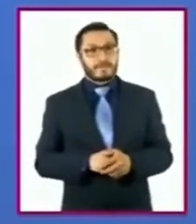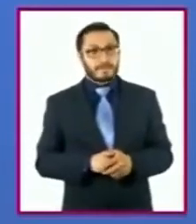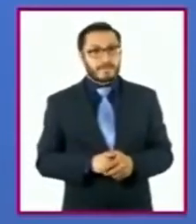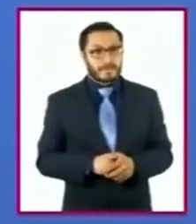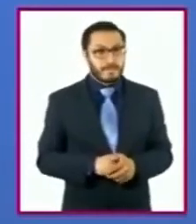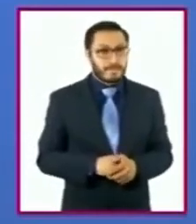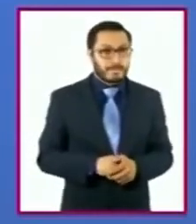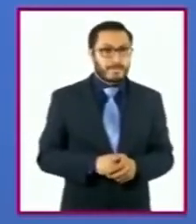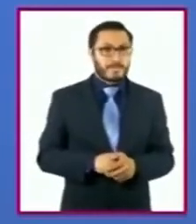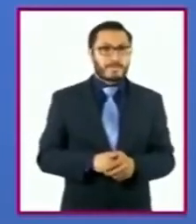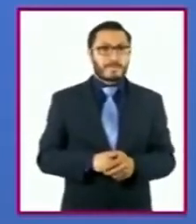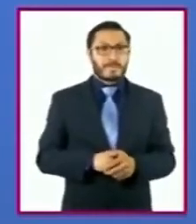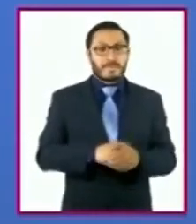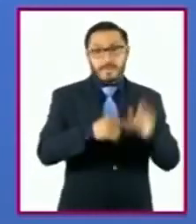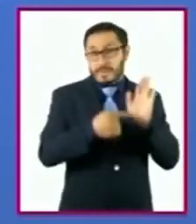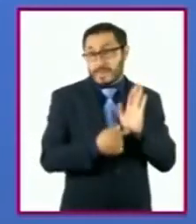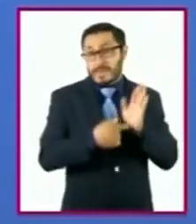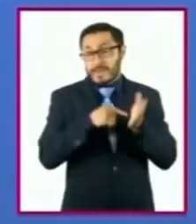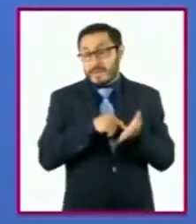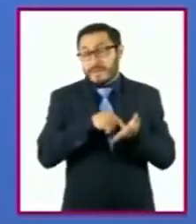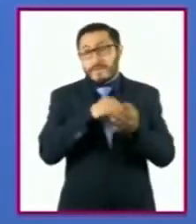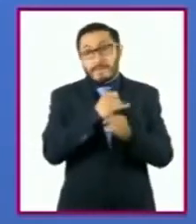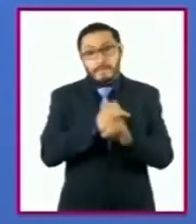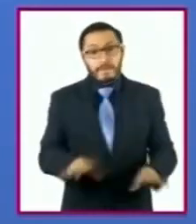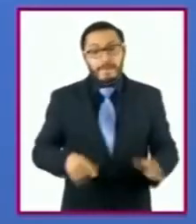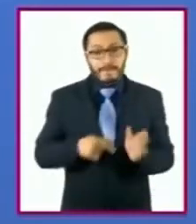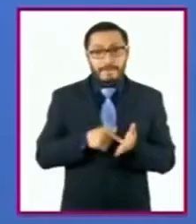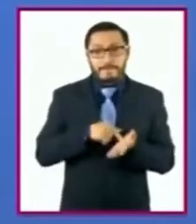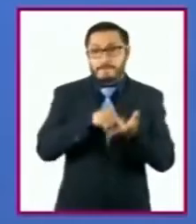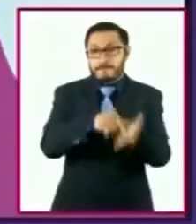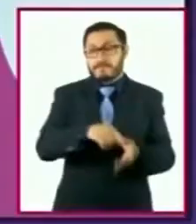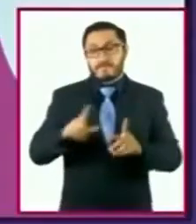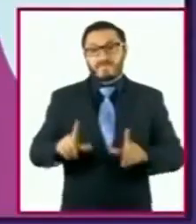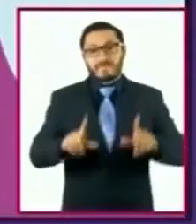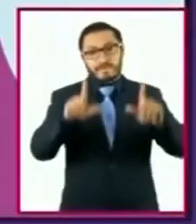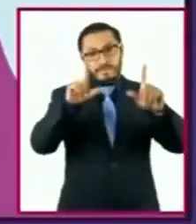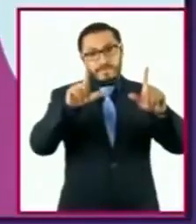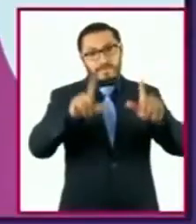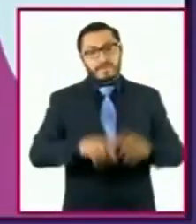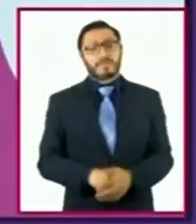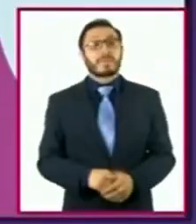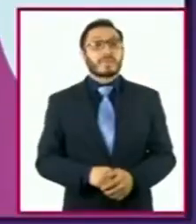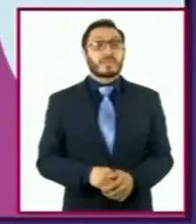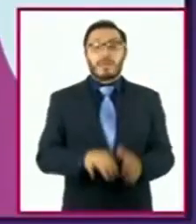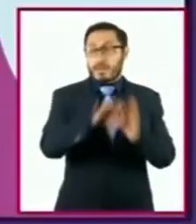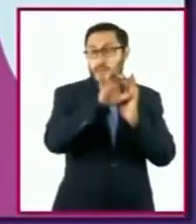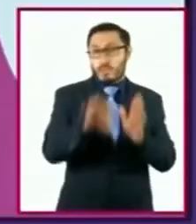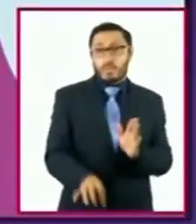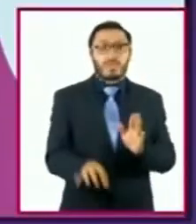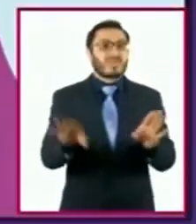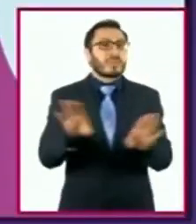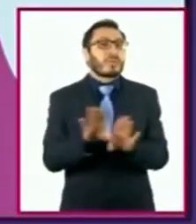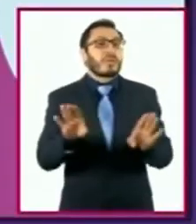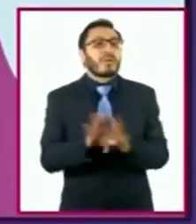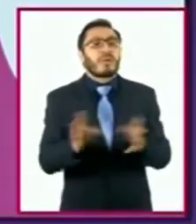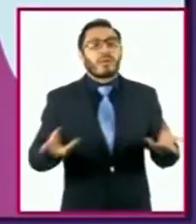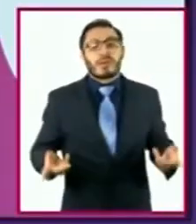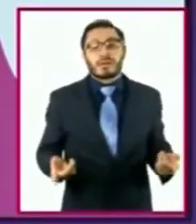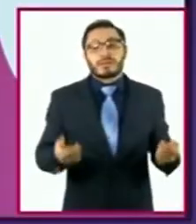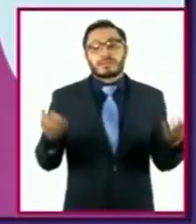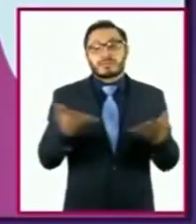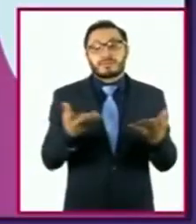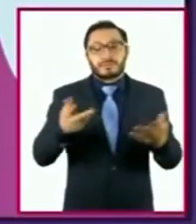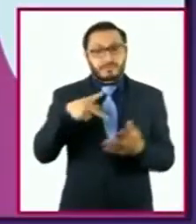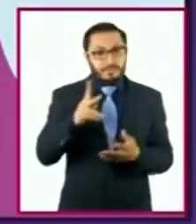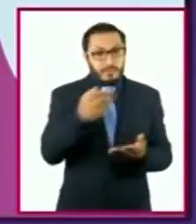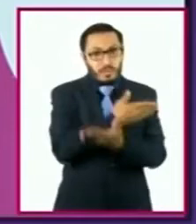les parece si presentan su información en un organizador gráfico? Este es un ejemplo de cómo podríamos hacerlo, pero